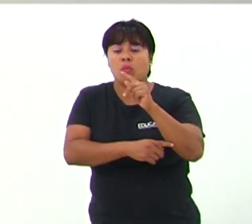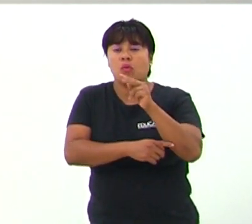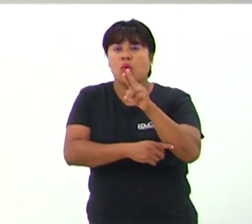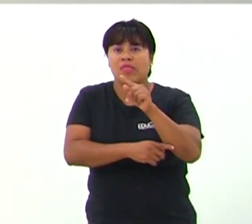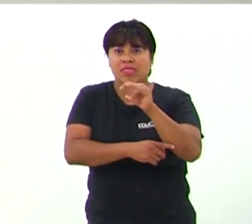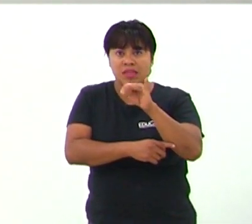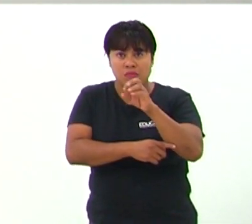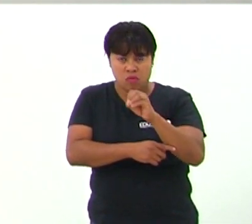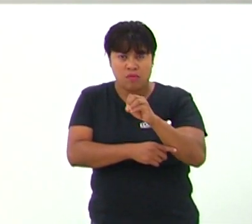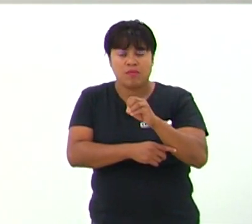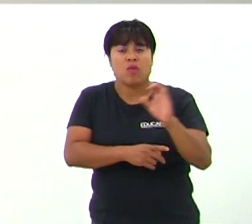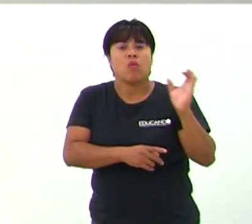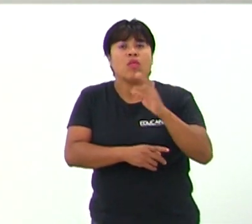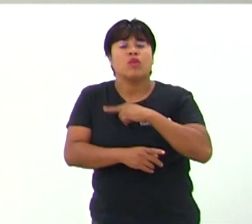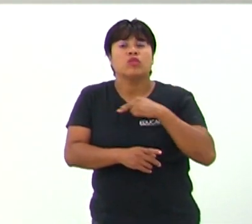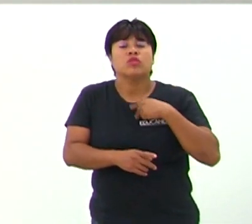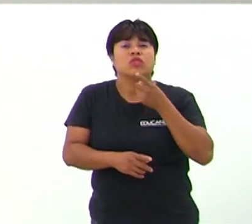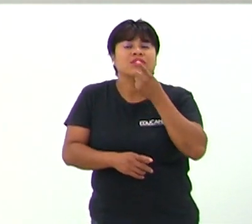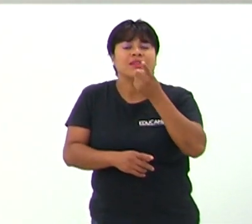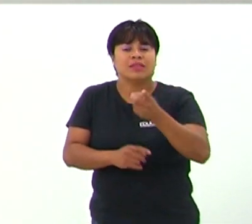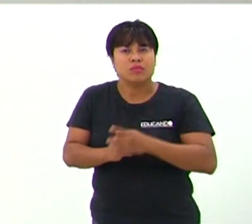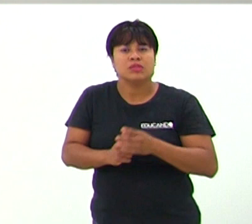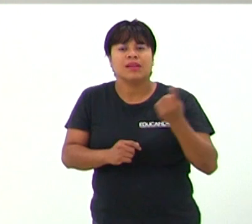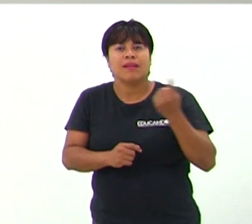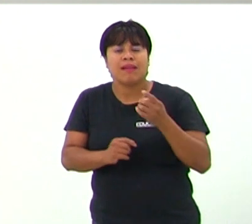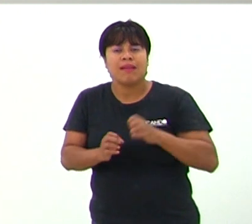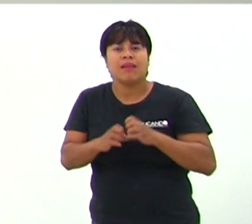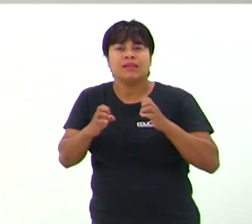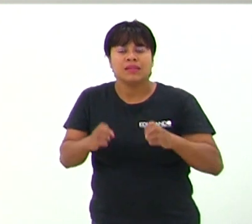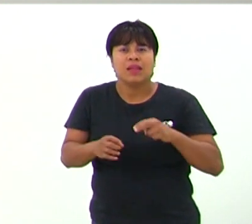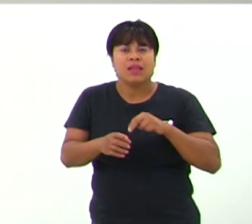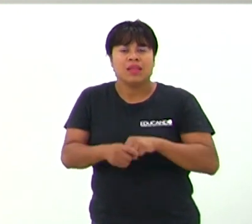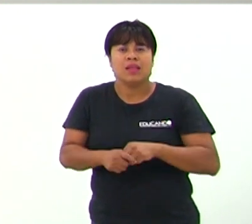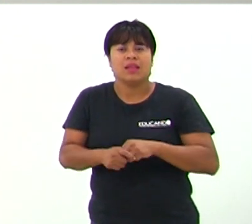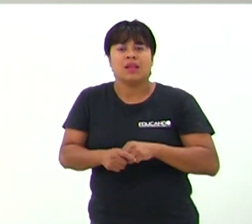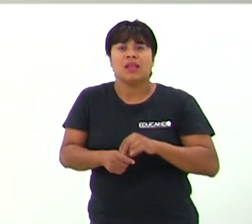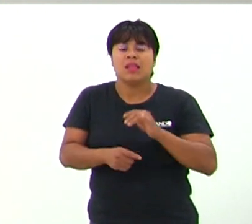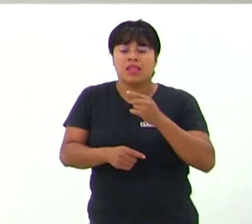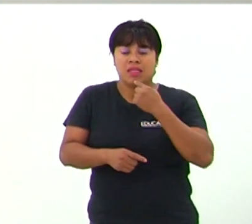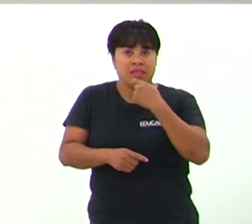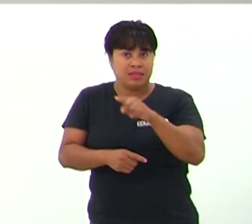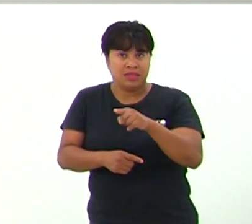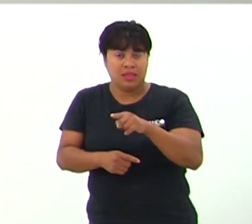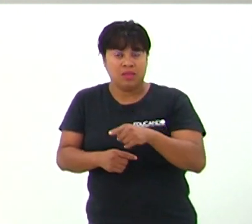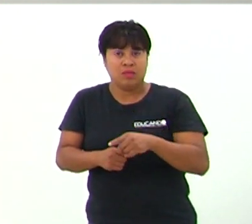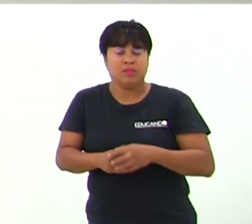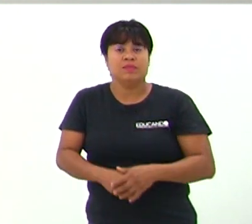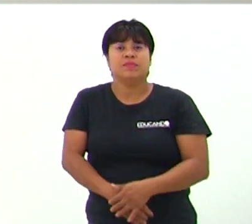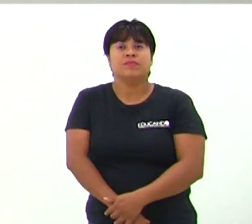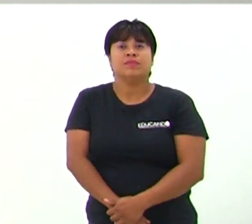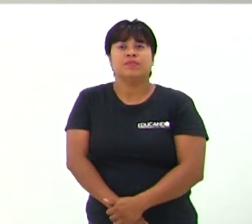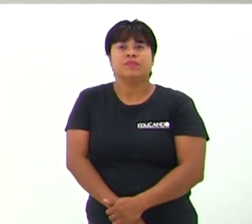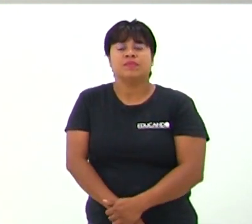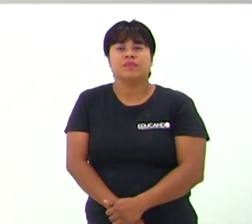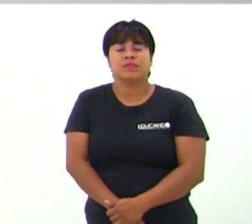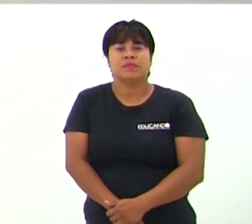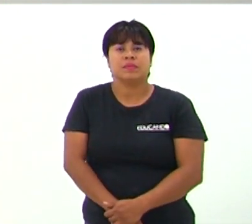de un verbo copulativo cuando decimos que está en un modo indicativo,